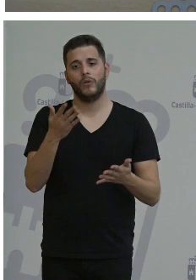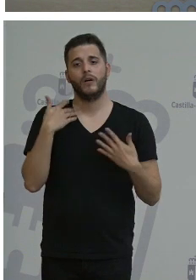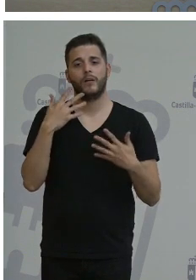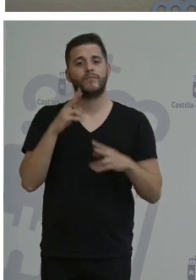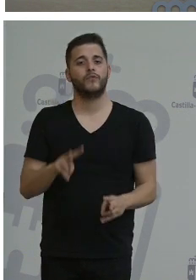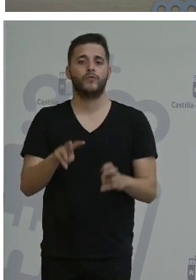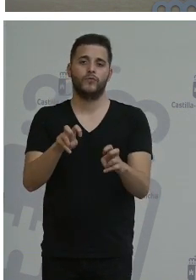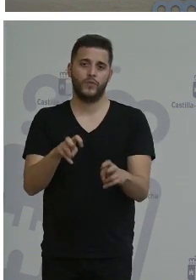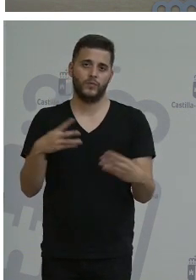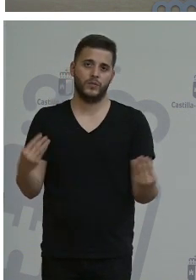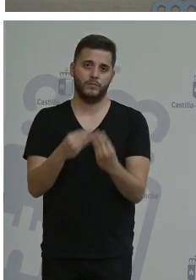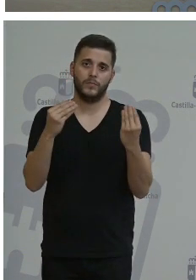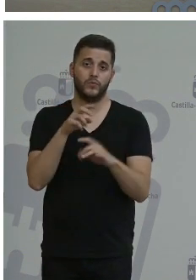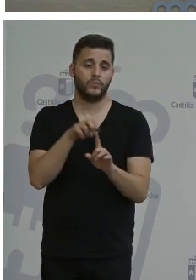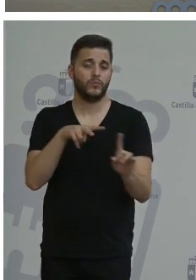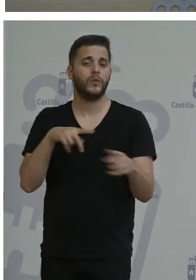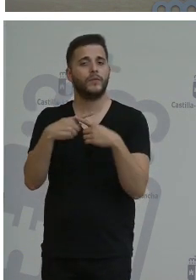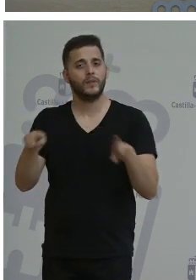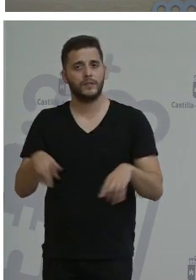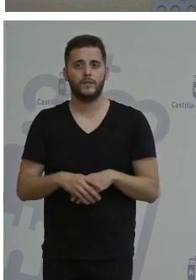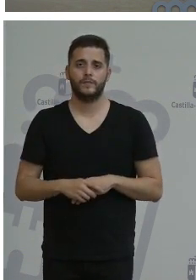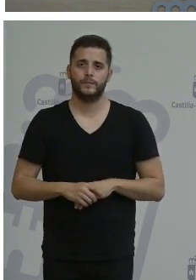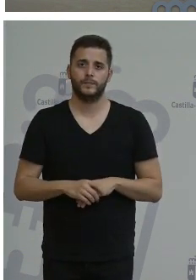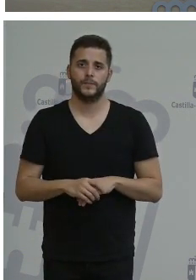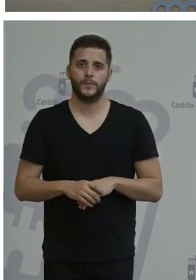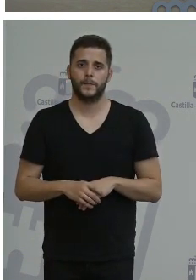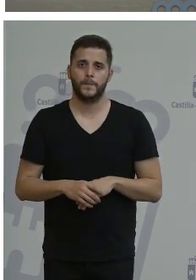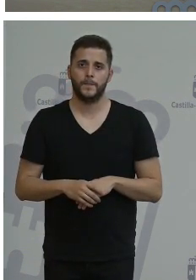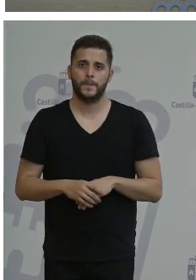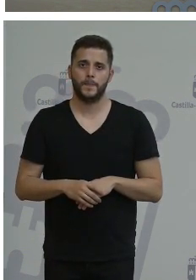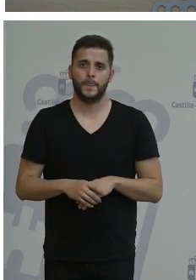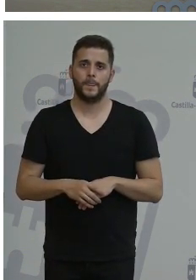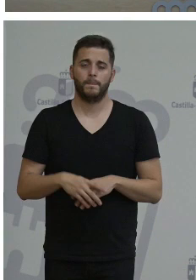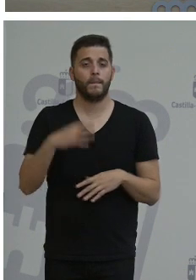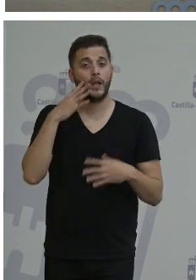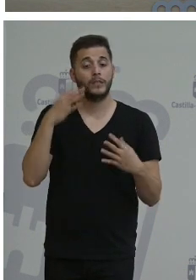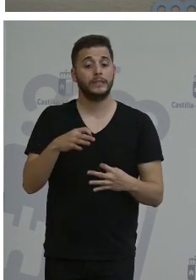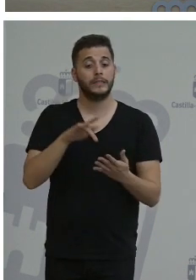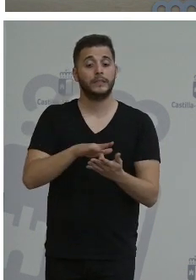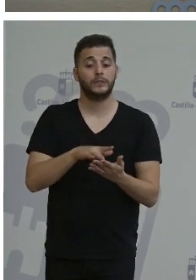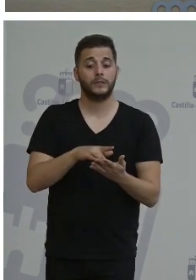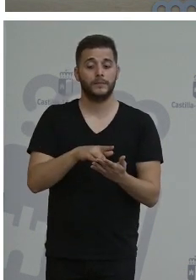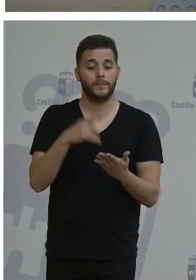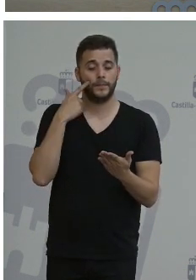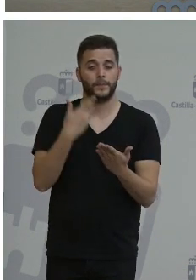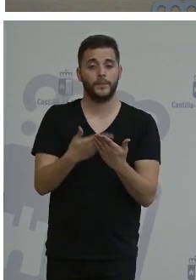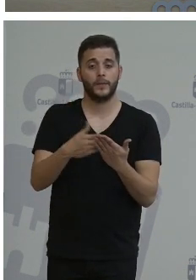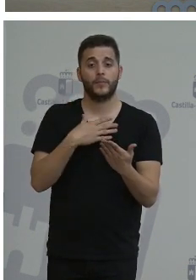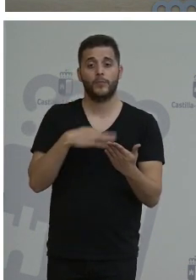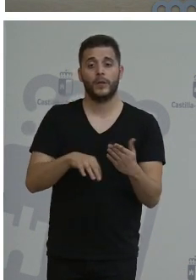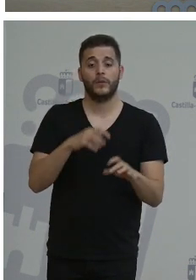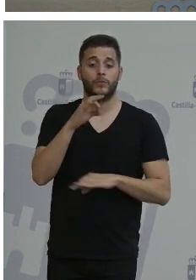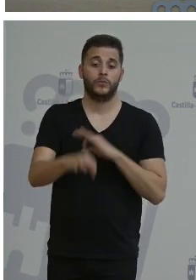desde un punto de vista distinto. La autenticidad que se puede ver reflejada en el resto de la